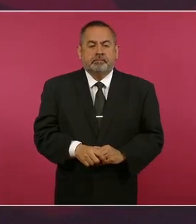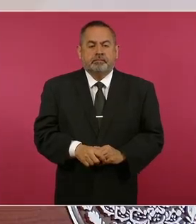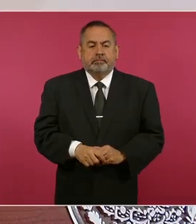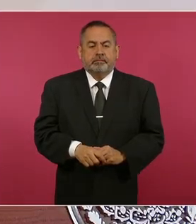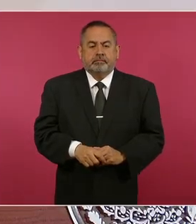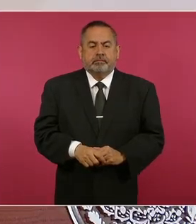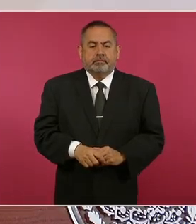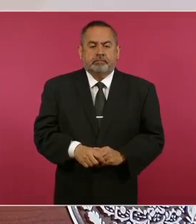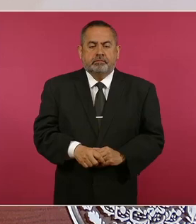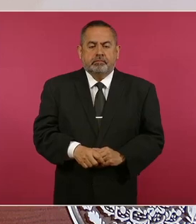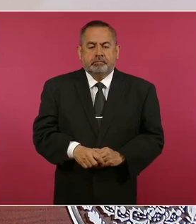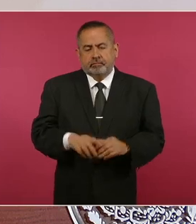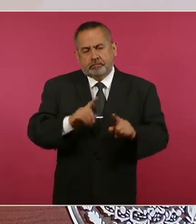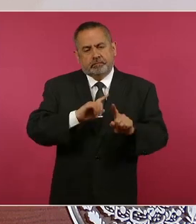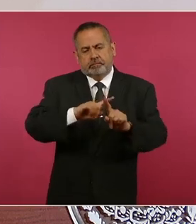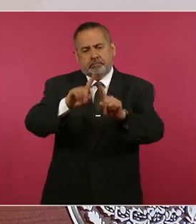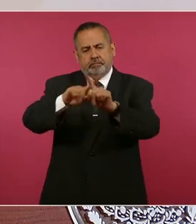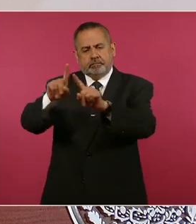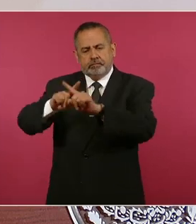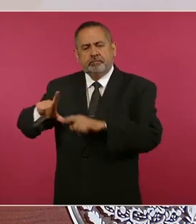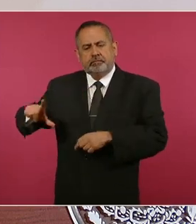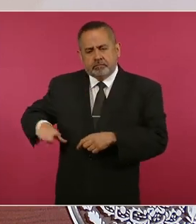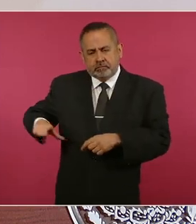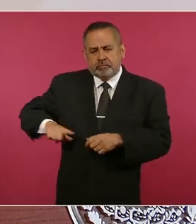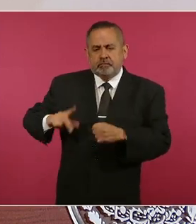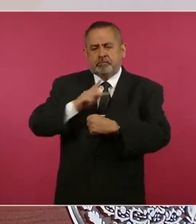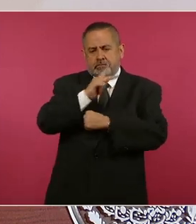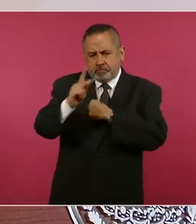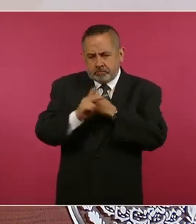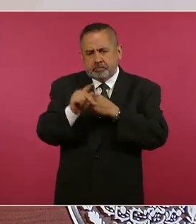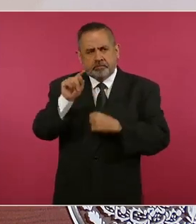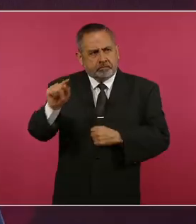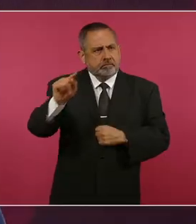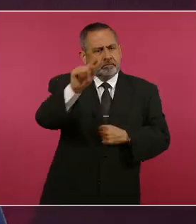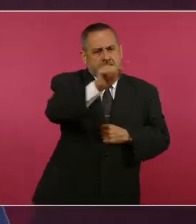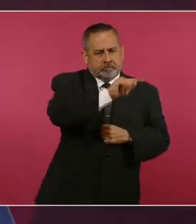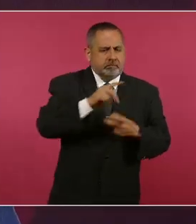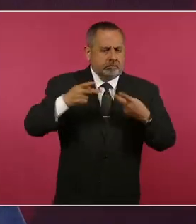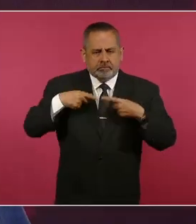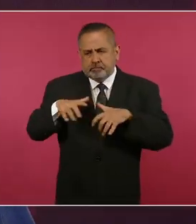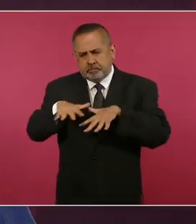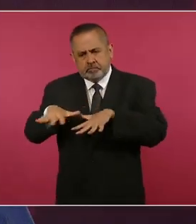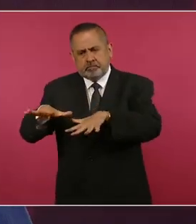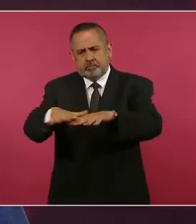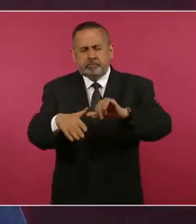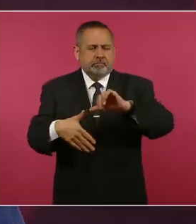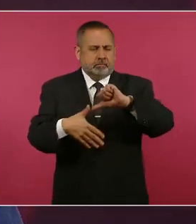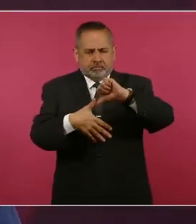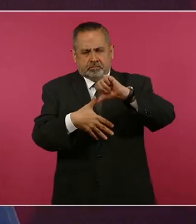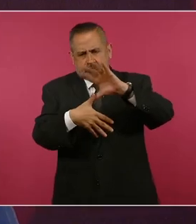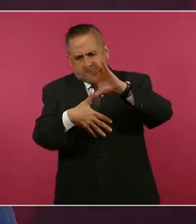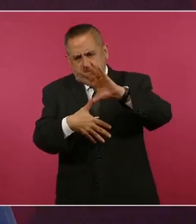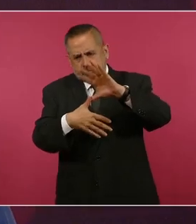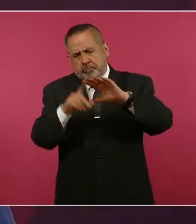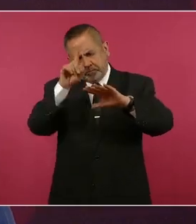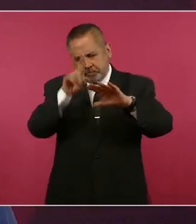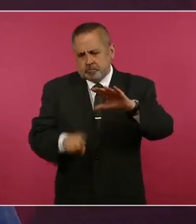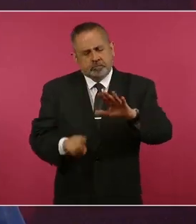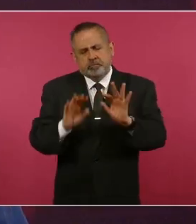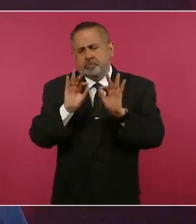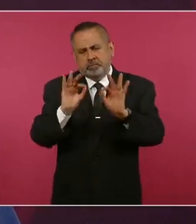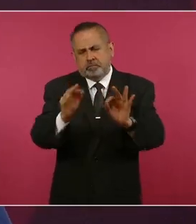pues todos los gobiernos, ¿no?, y los pueblos de América se han portado muy bien.